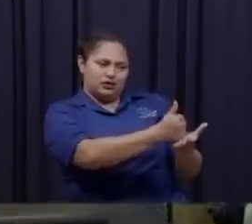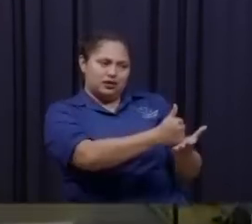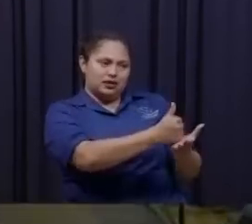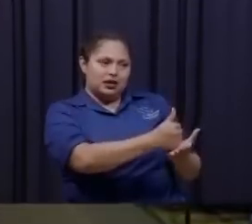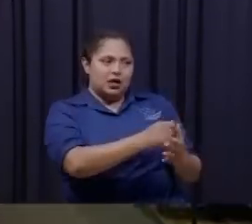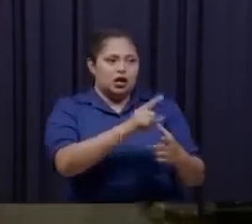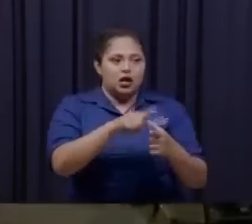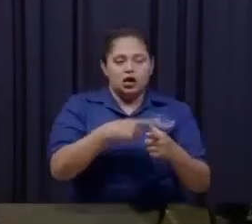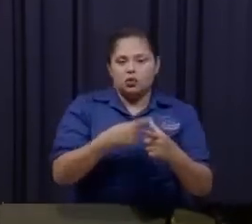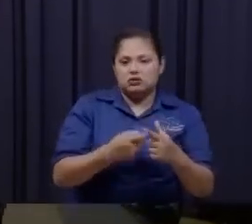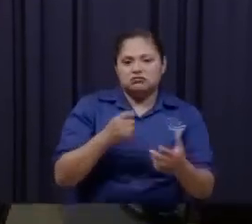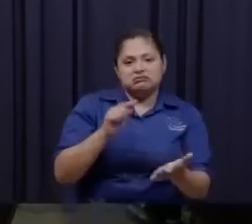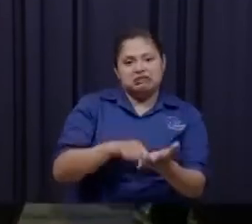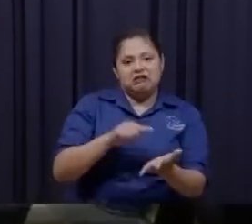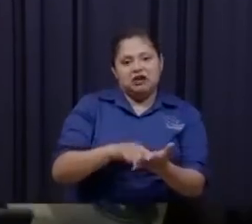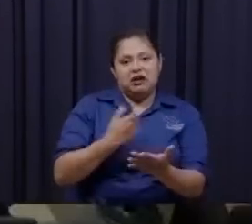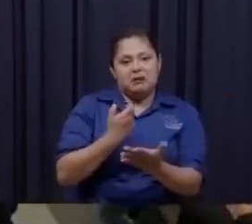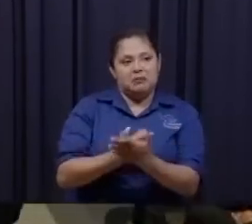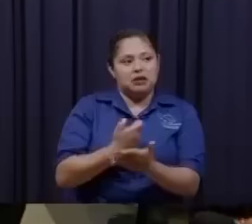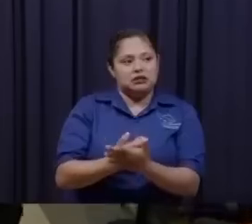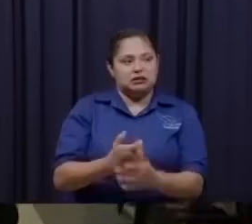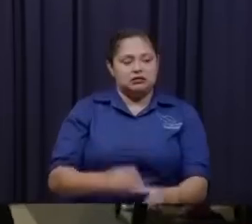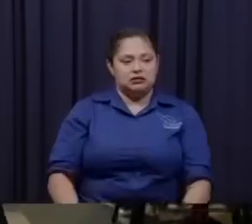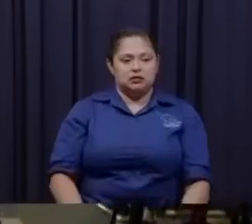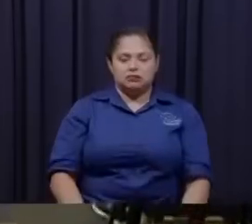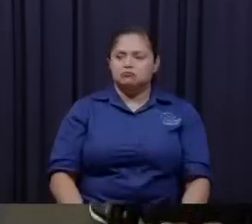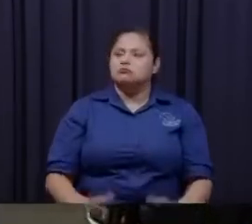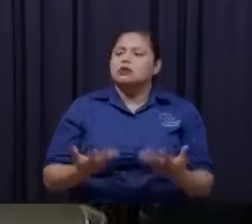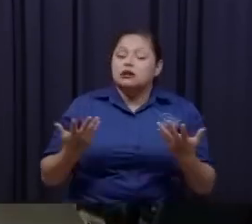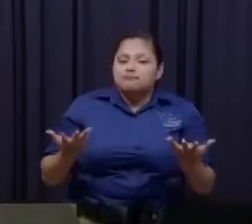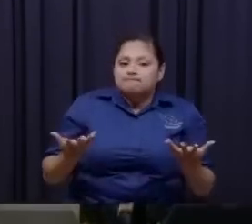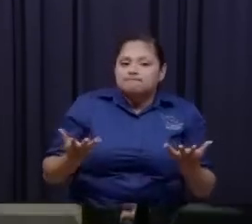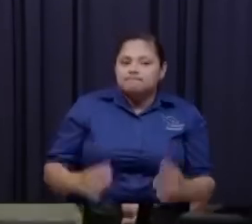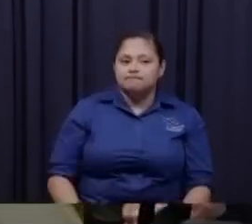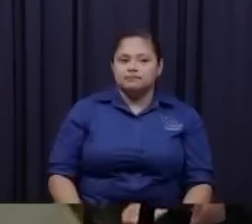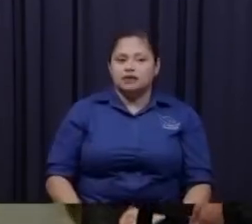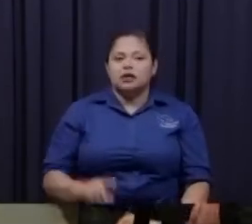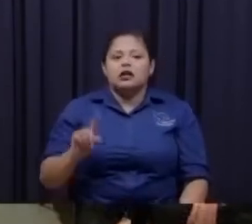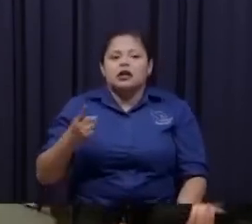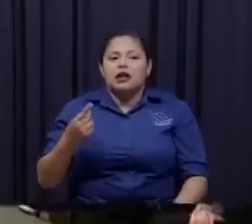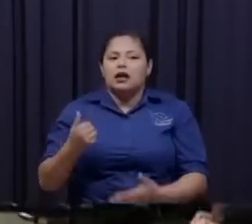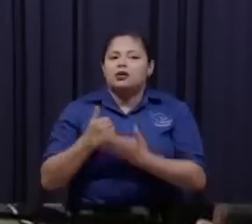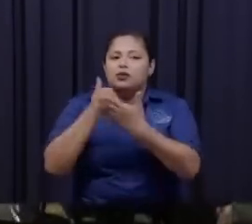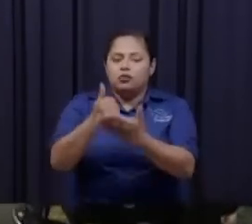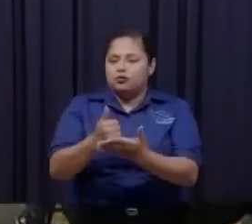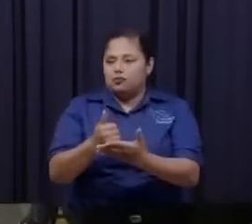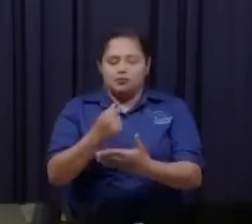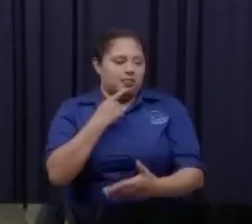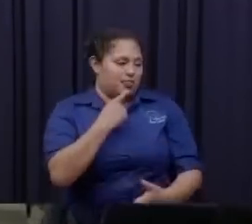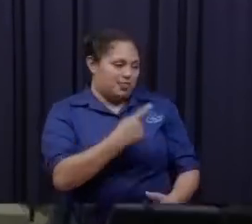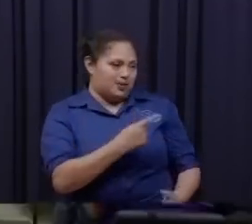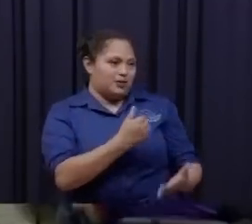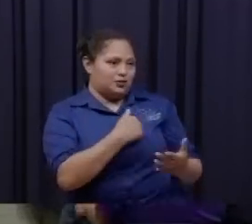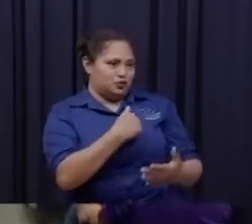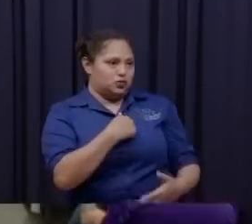Y cuando debía plata, aquella vez que estaba metido hasta el cuello, ¿qué? ¿Quién me ayudó? Yo.